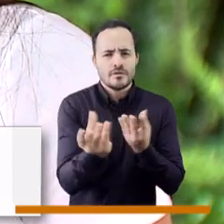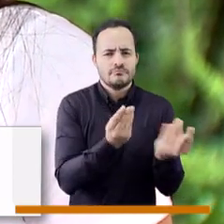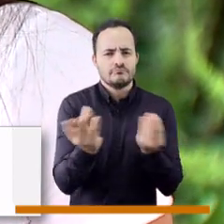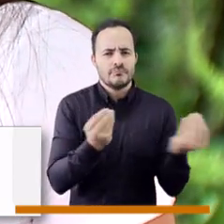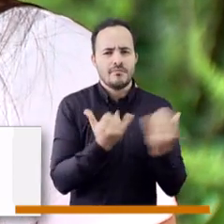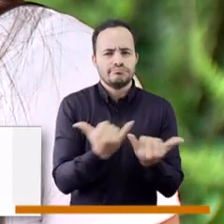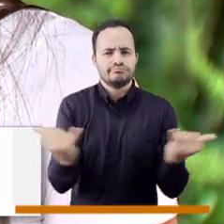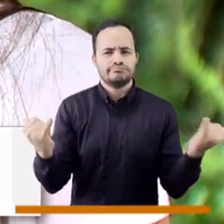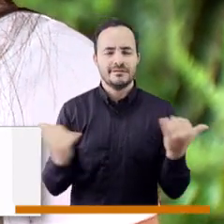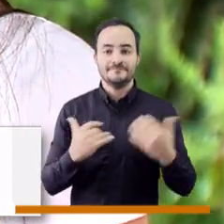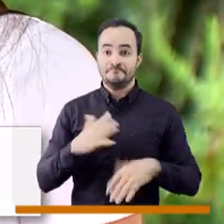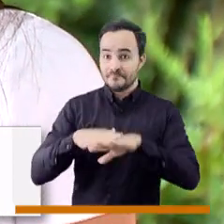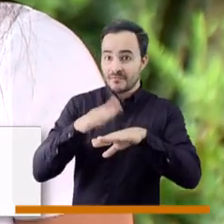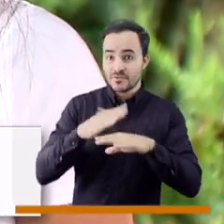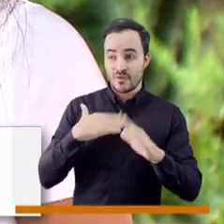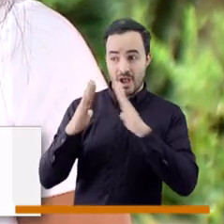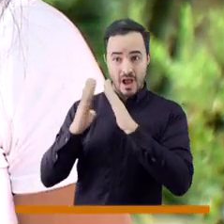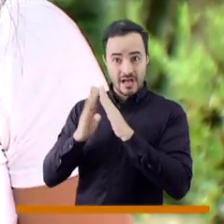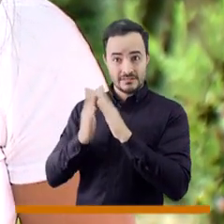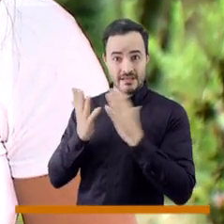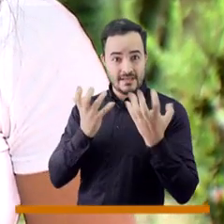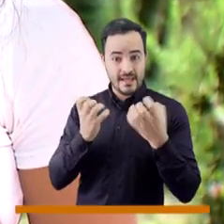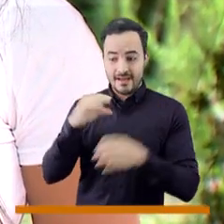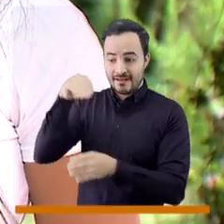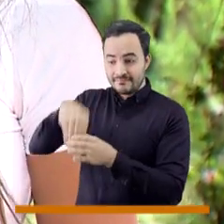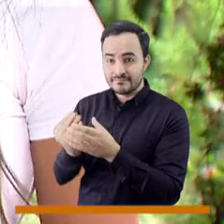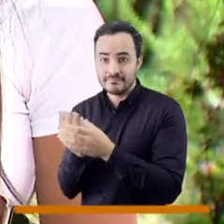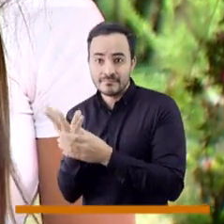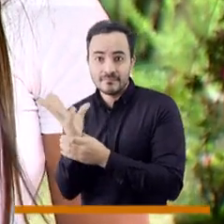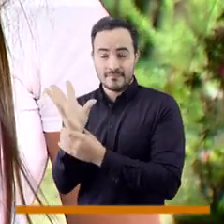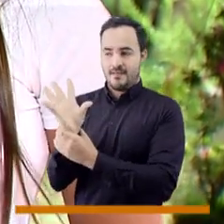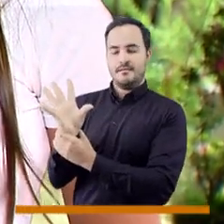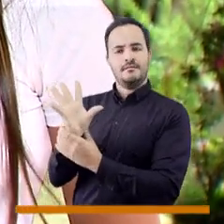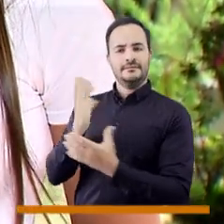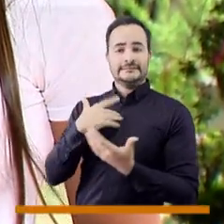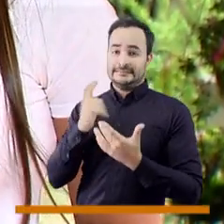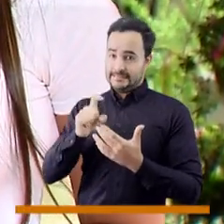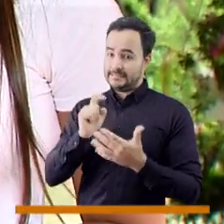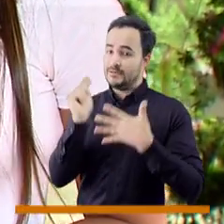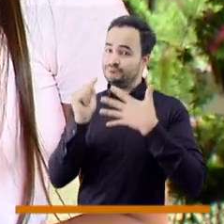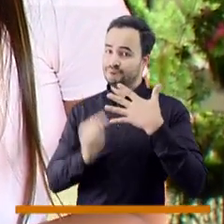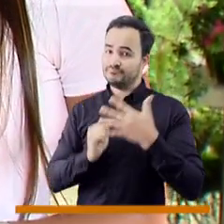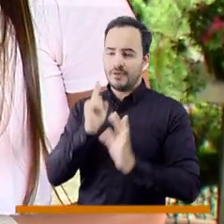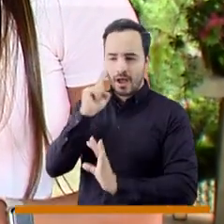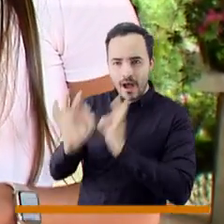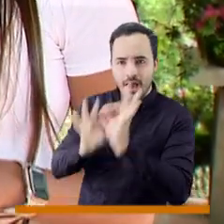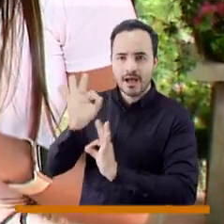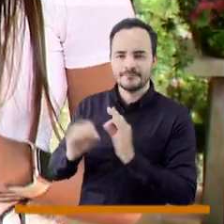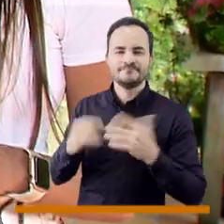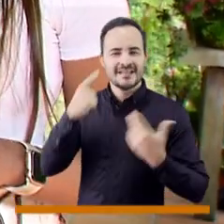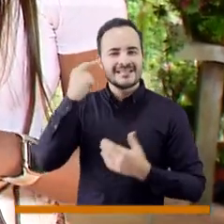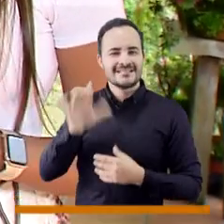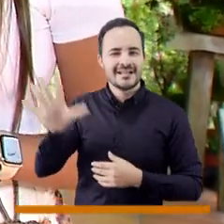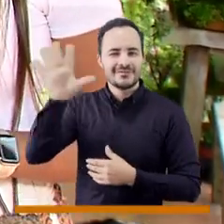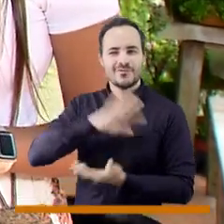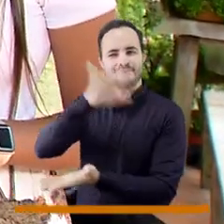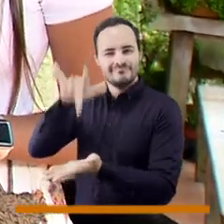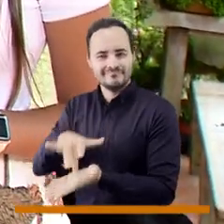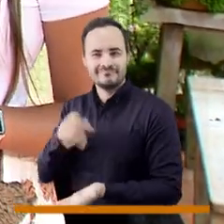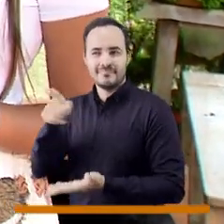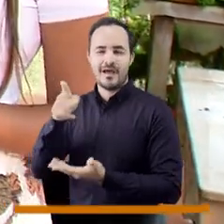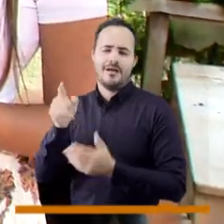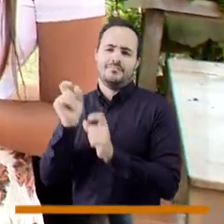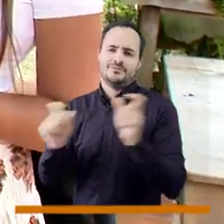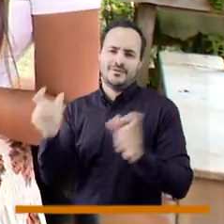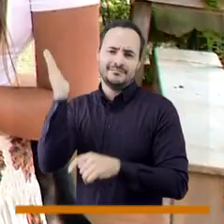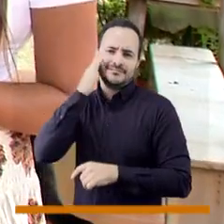tenerlas en casa debe tener ciertas condiciones y cuidados. Por eso nos vinimos a San Antonio de Prado para aprender mucho con las personas